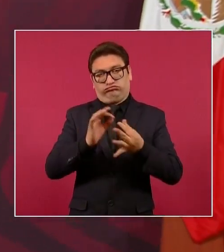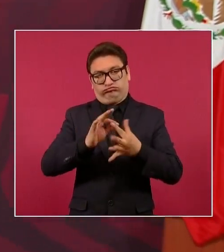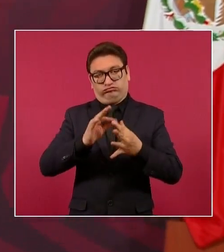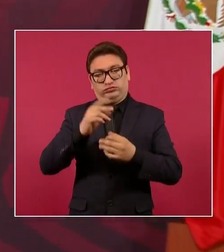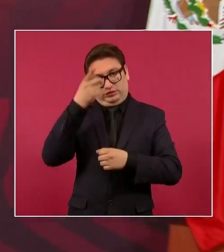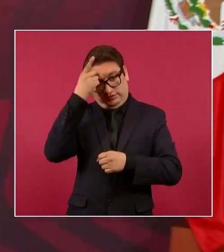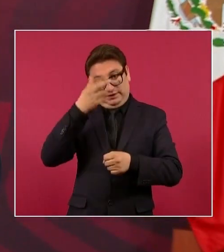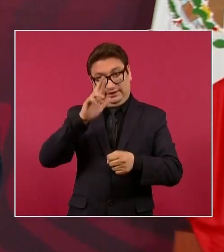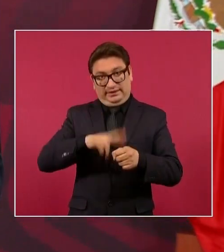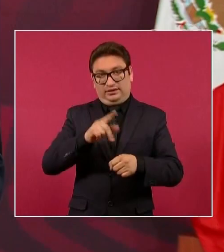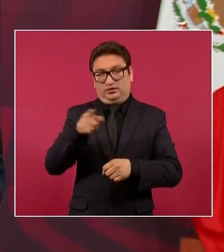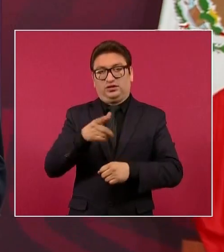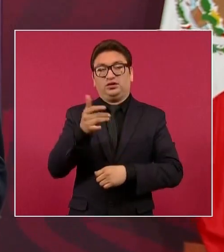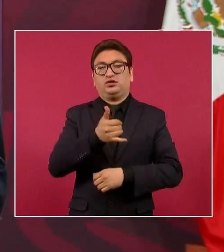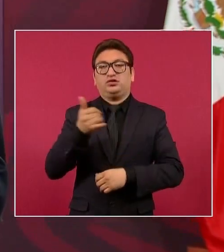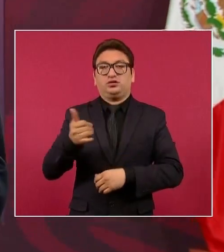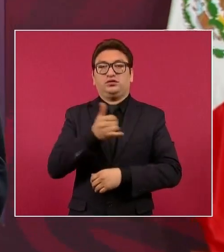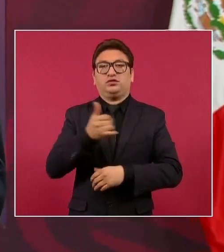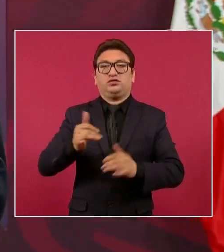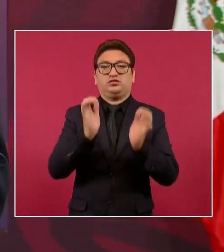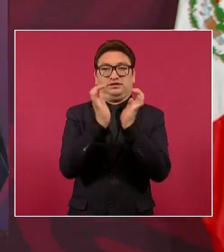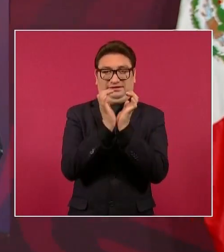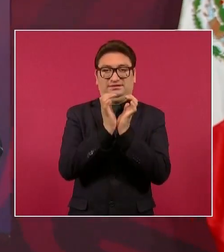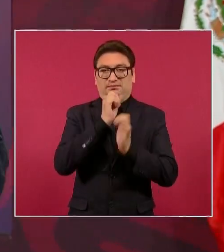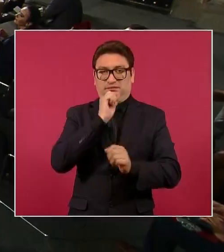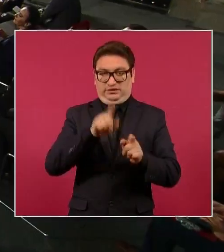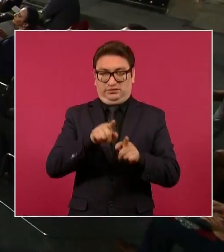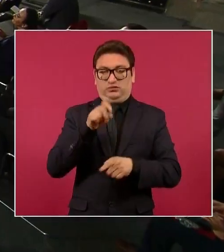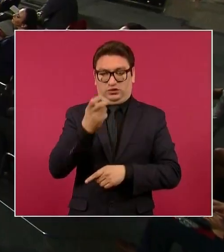directores de Infonavit, Fobiste, para